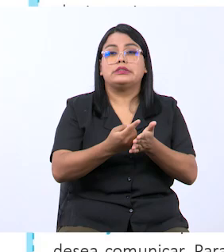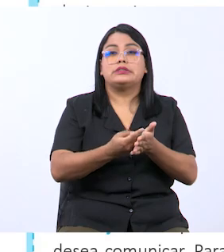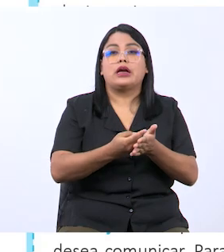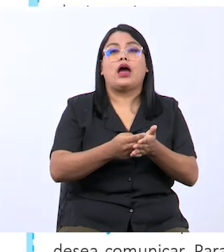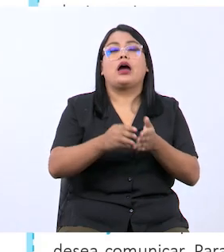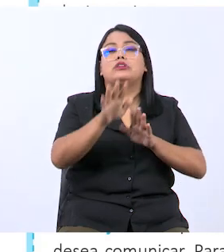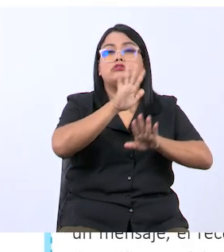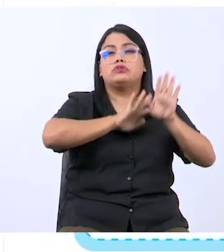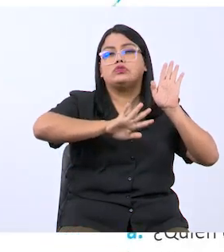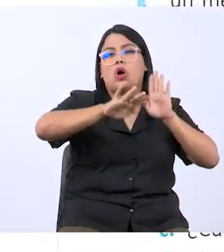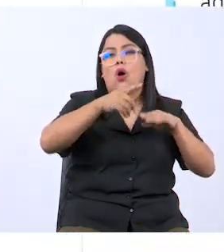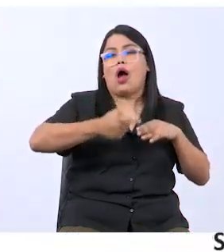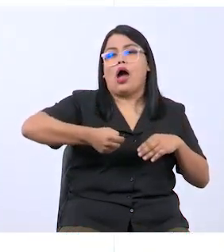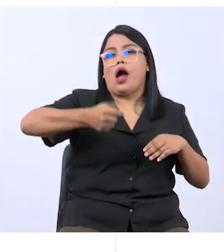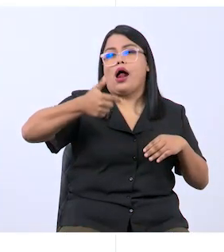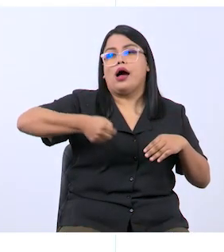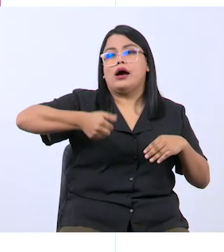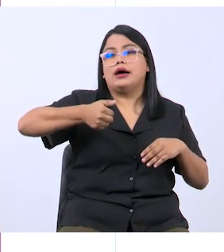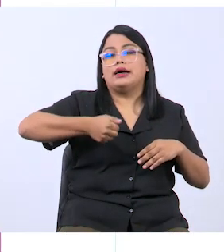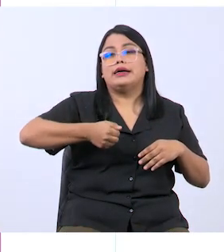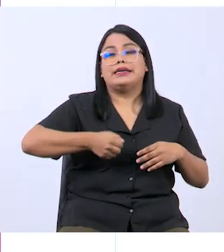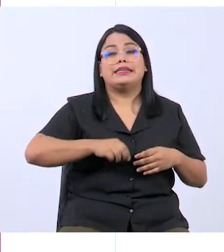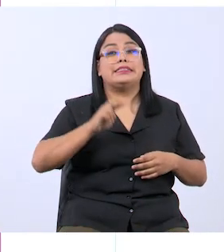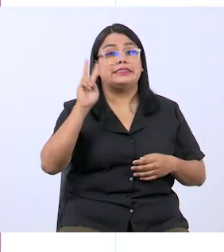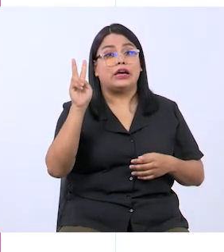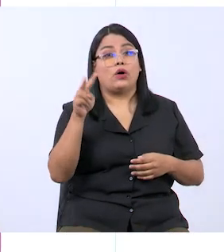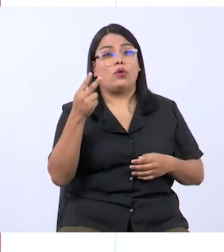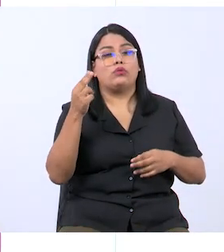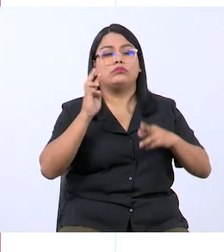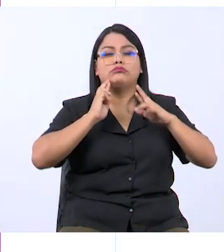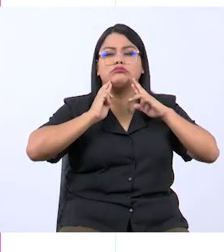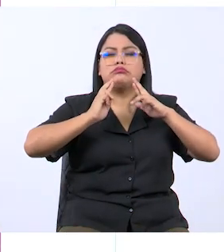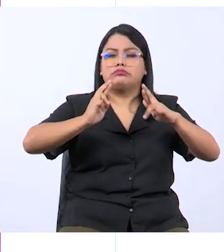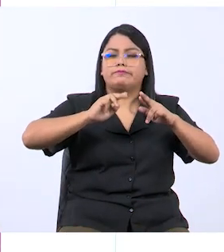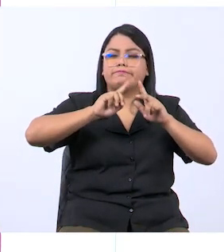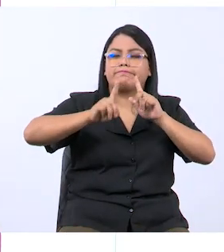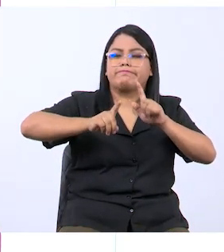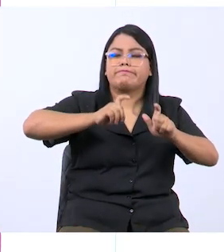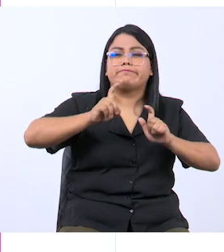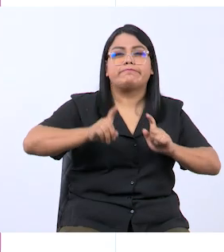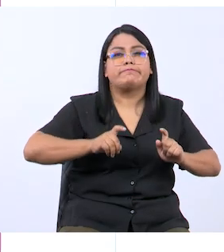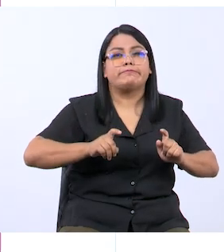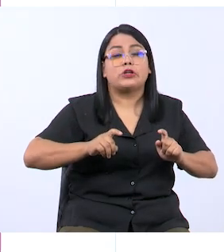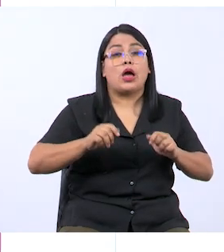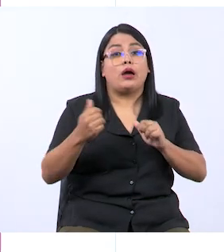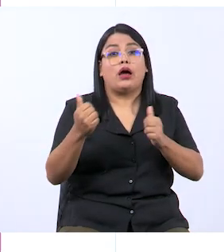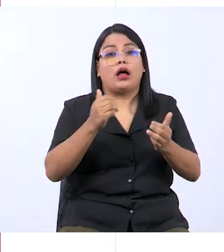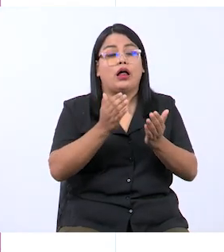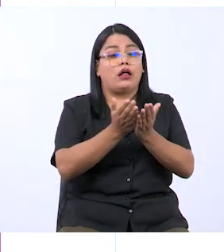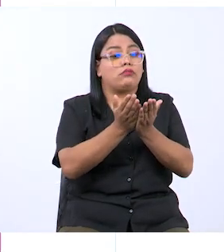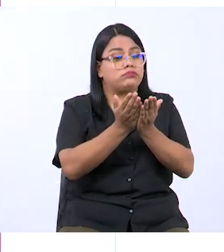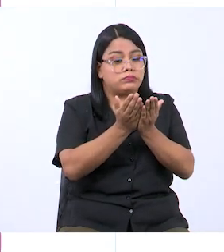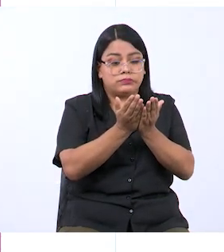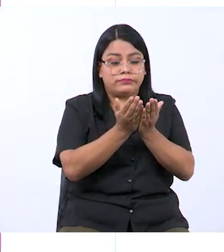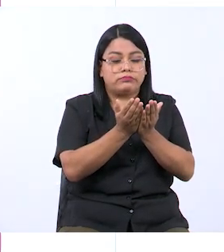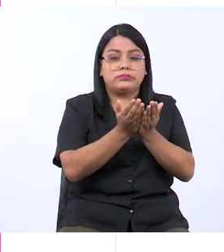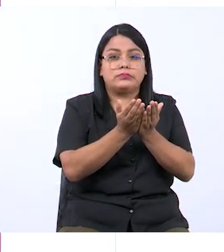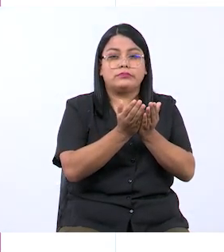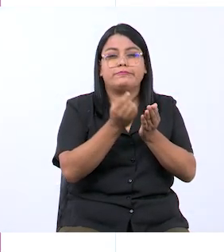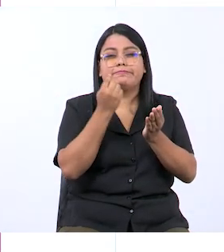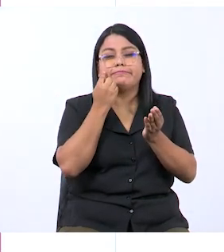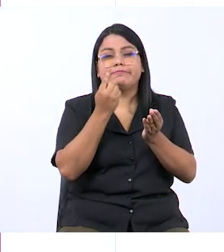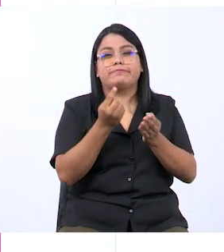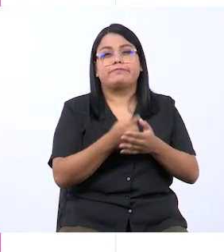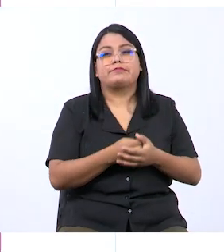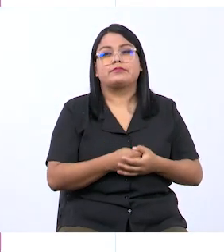y detectives, y en segundo lugar, consiste en responder algunas preguntas a partir de la lectura. Entre